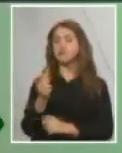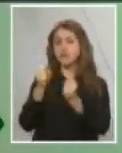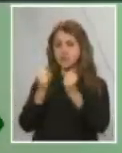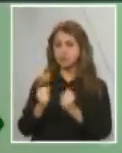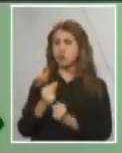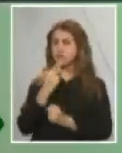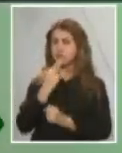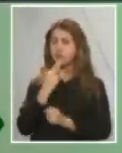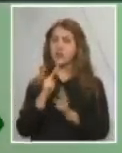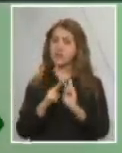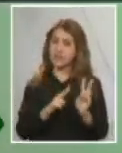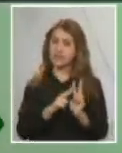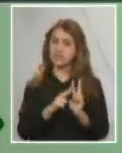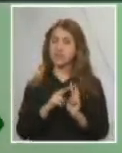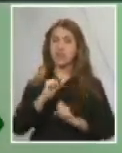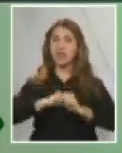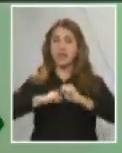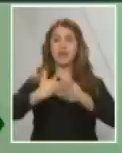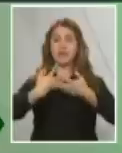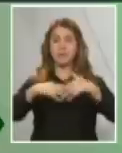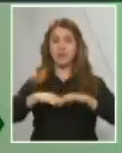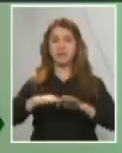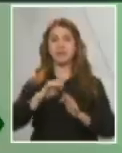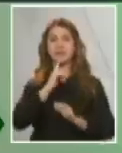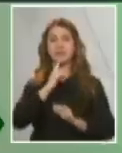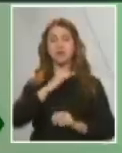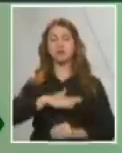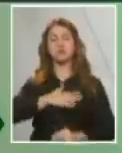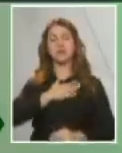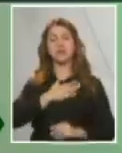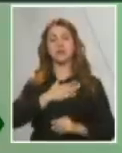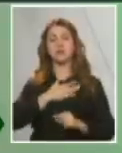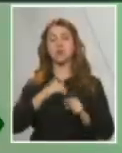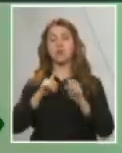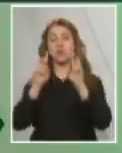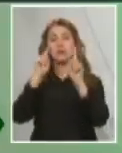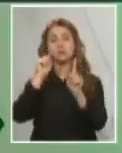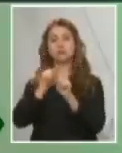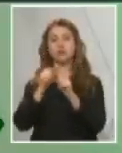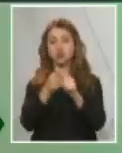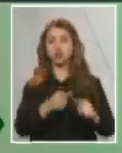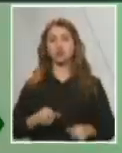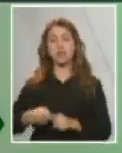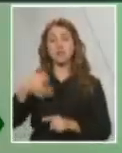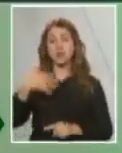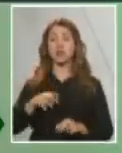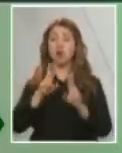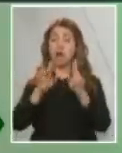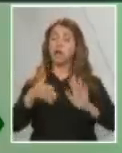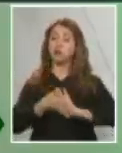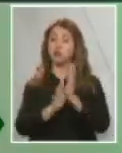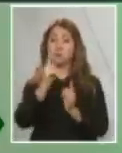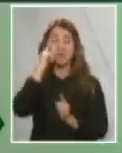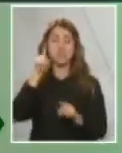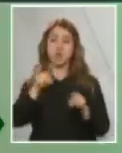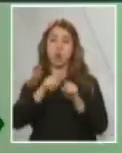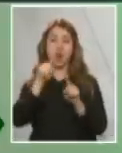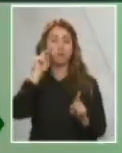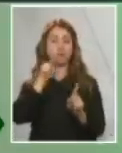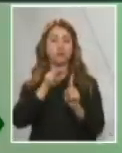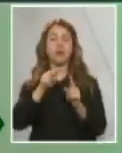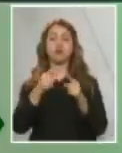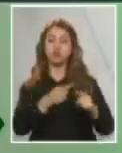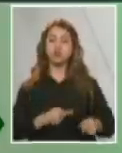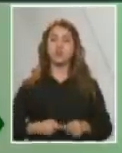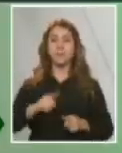¿Se puede vivir de hacer una empresa que tiene un sentido social importante, fundamental? Todas debieran tenerlo, por cierto, claro, claro. Pero